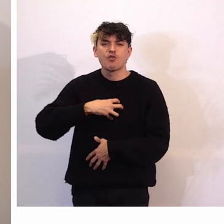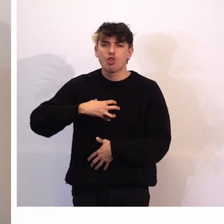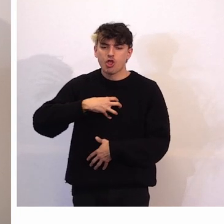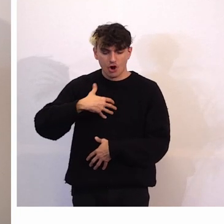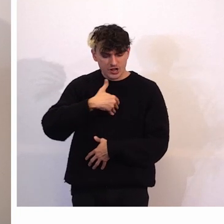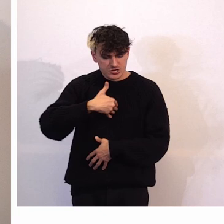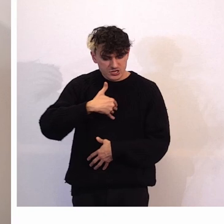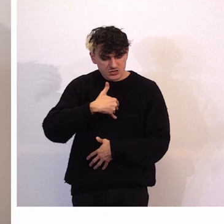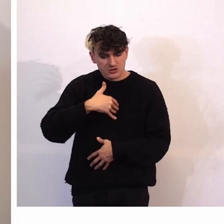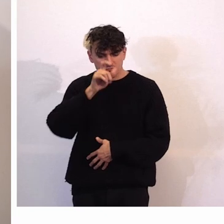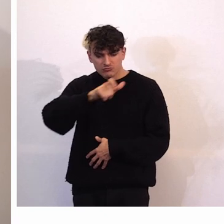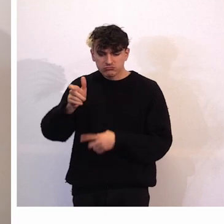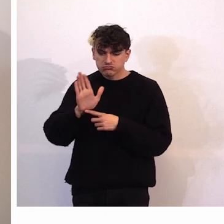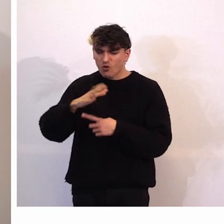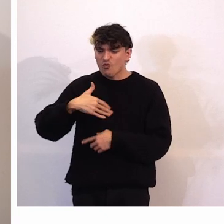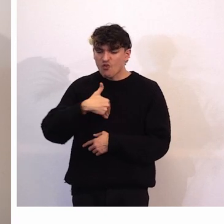mucho más